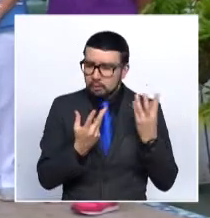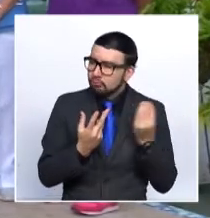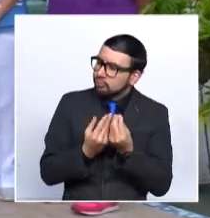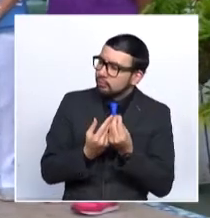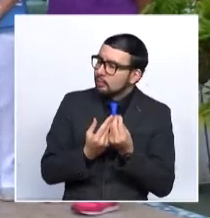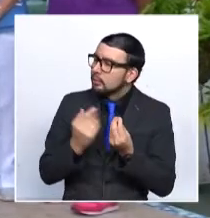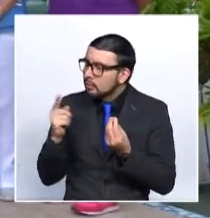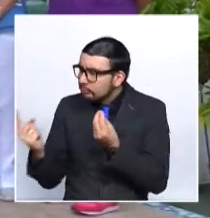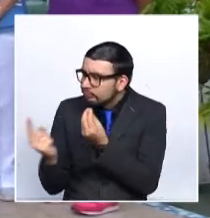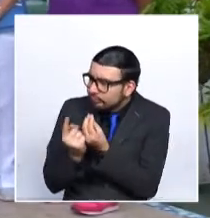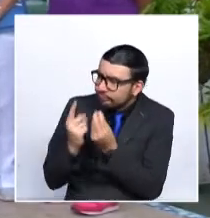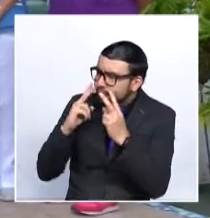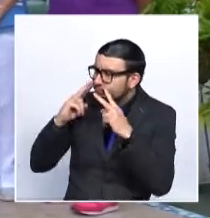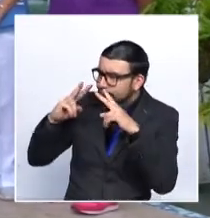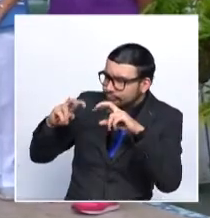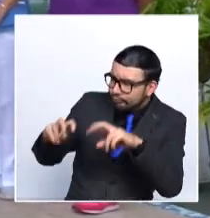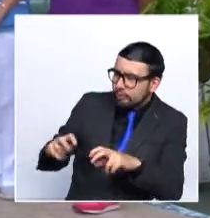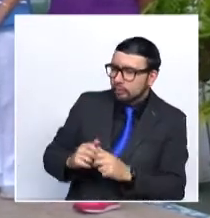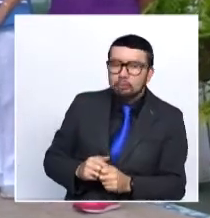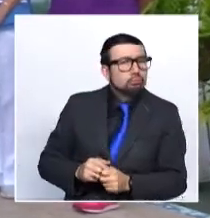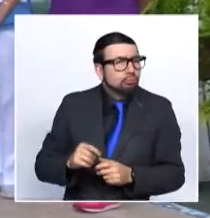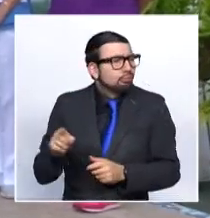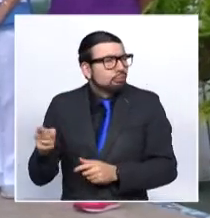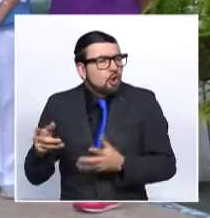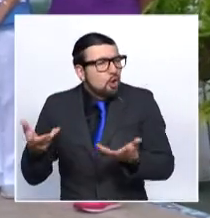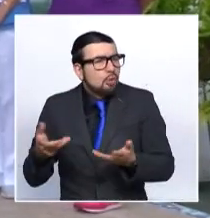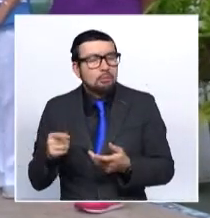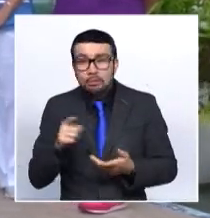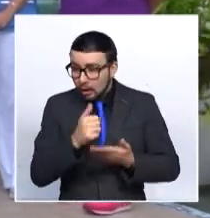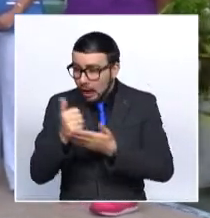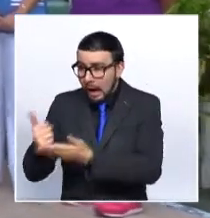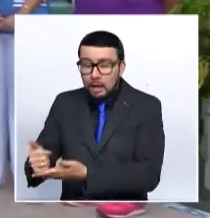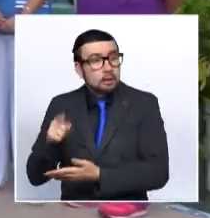qué consiste esa evaluación y cómo ustedes empiezan a hacer ese